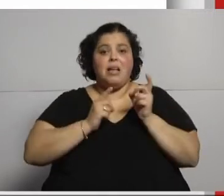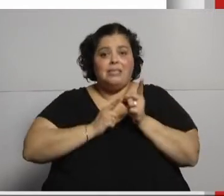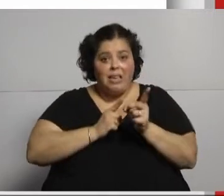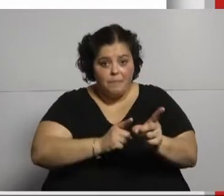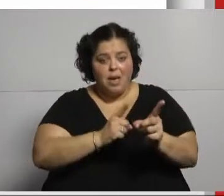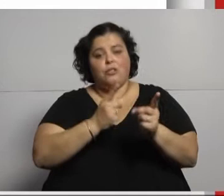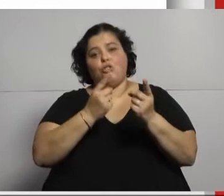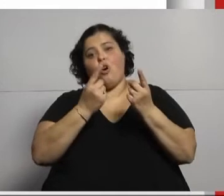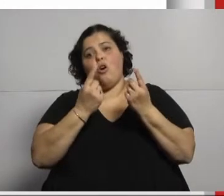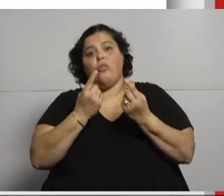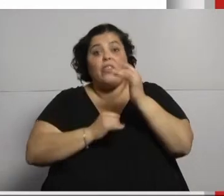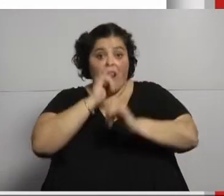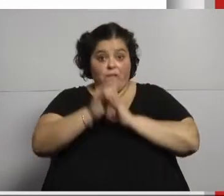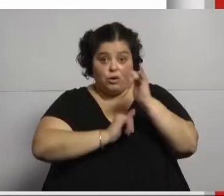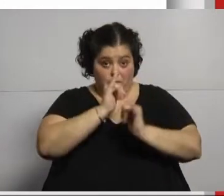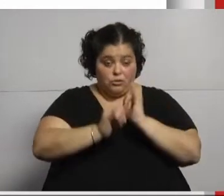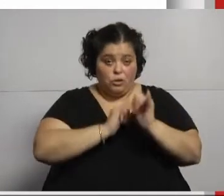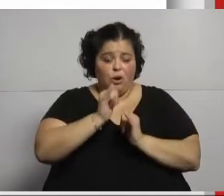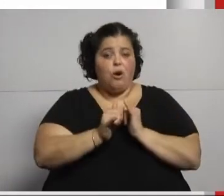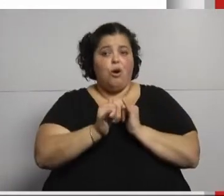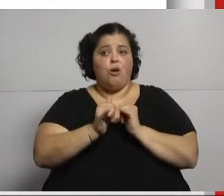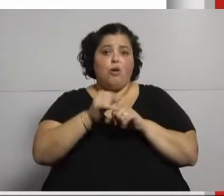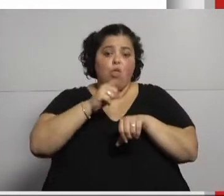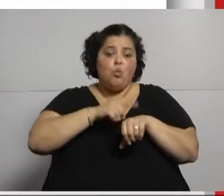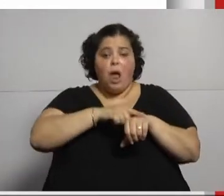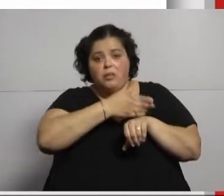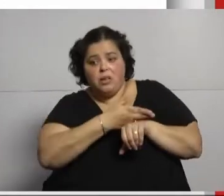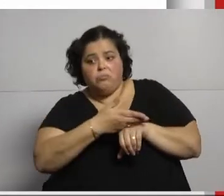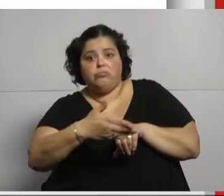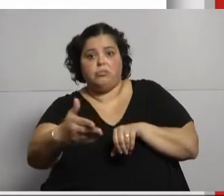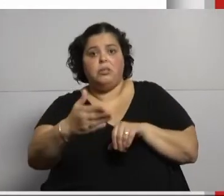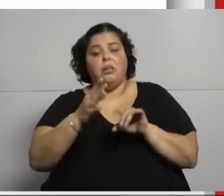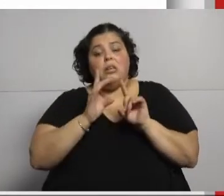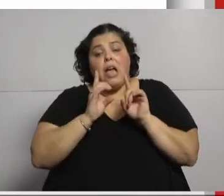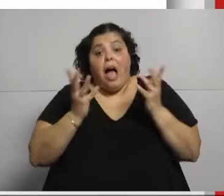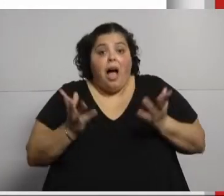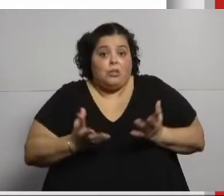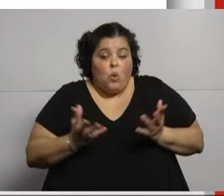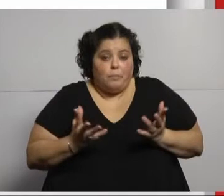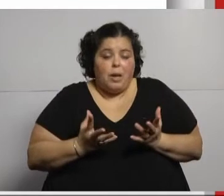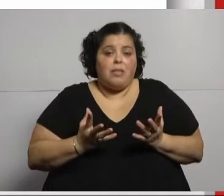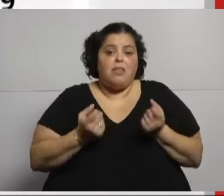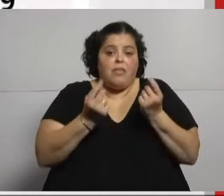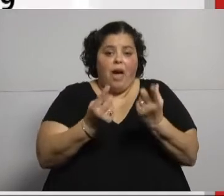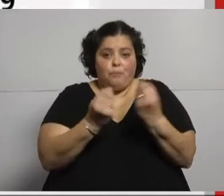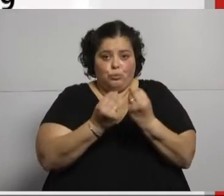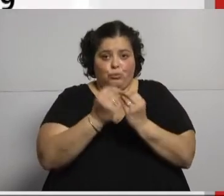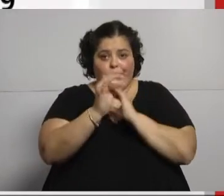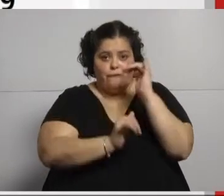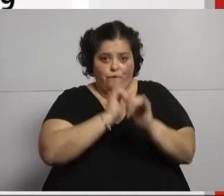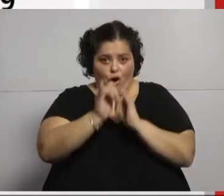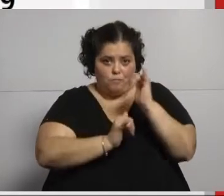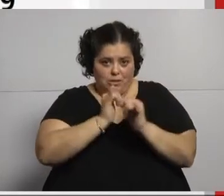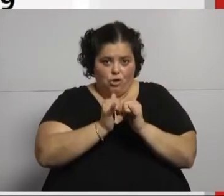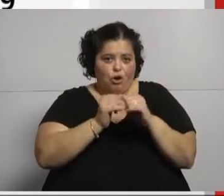de esta información a lo largo del tiempo, y que actualmente entrega, como digo, mucha información para